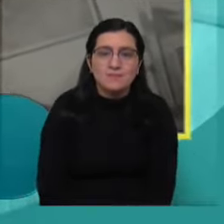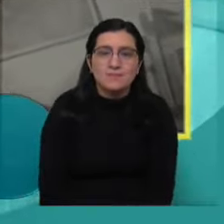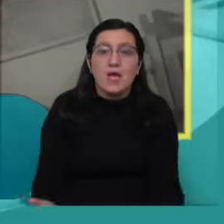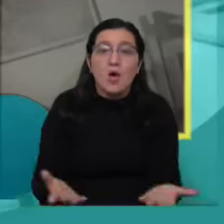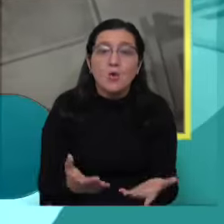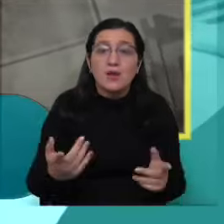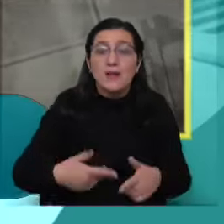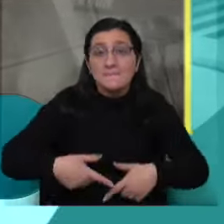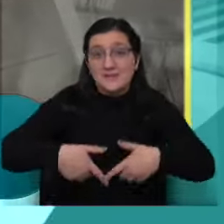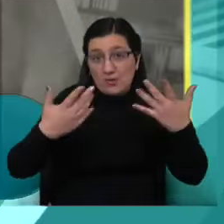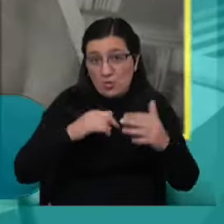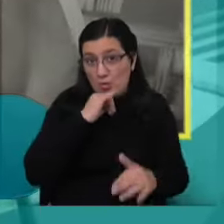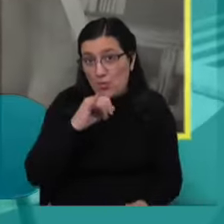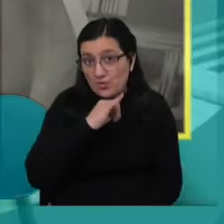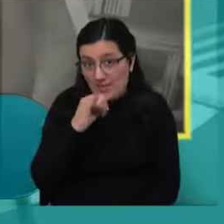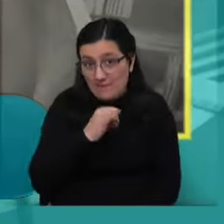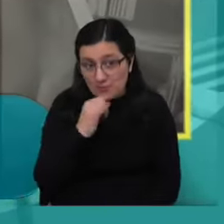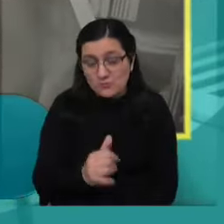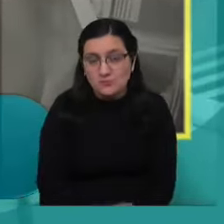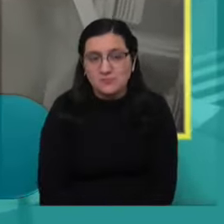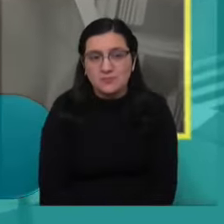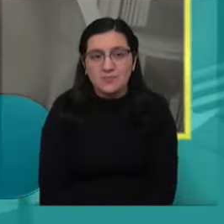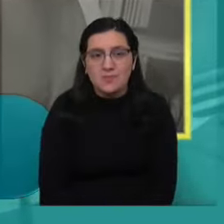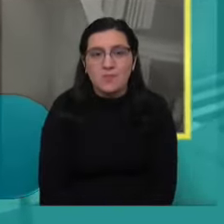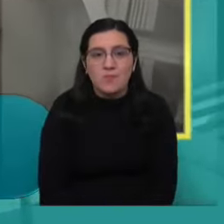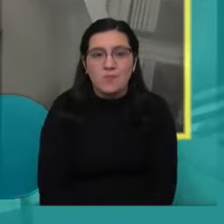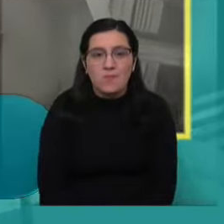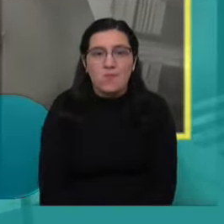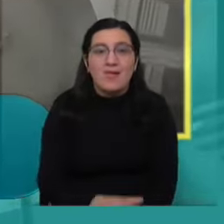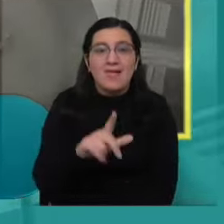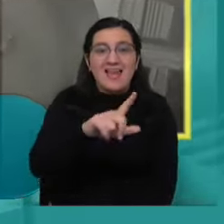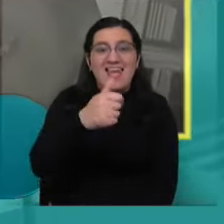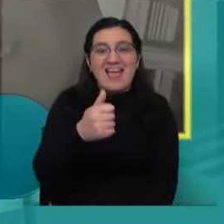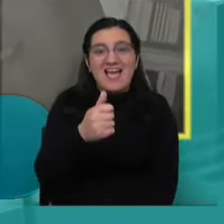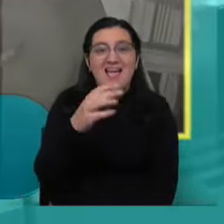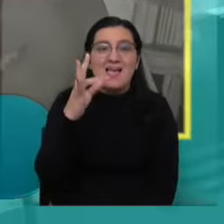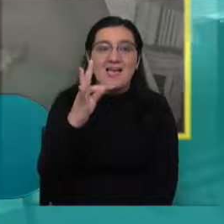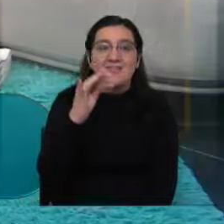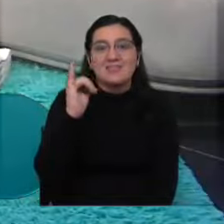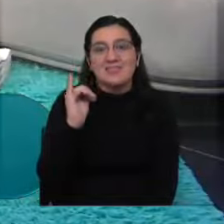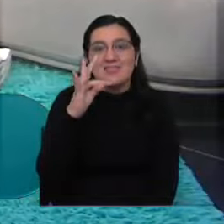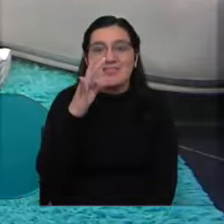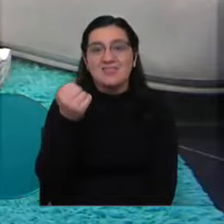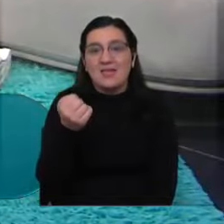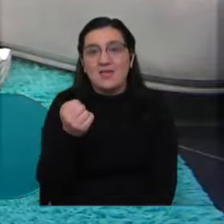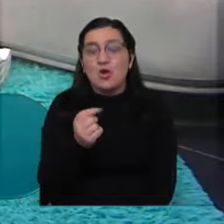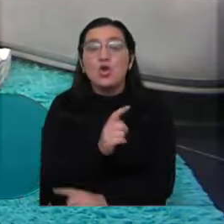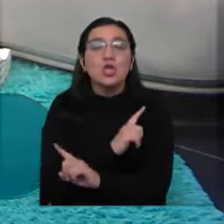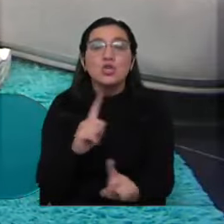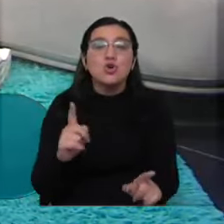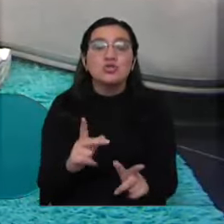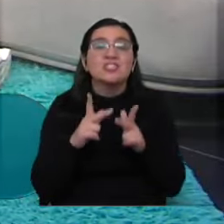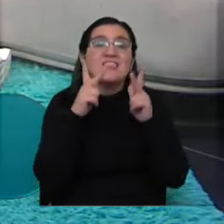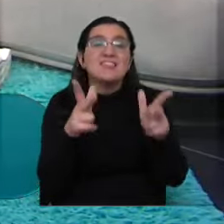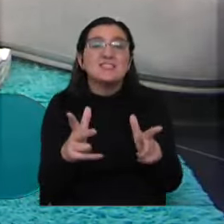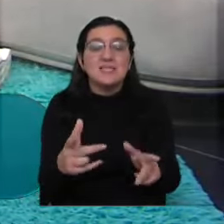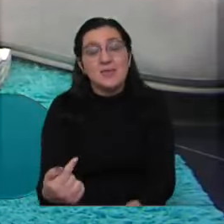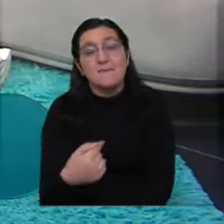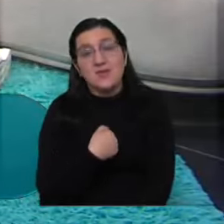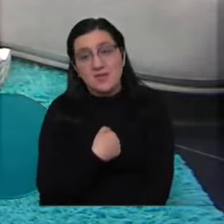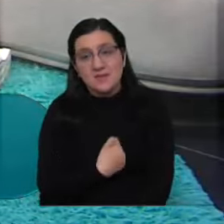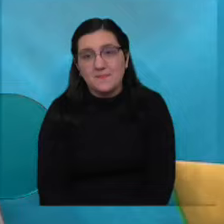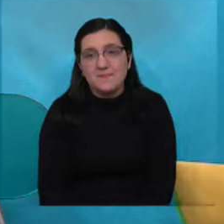espectáculo bueno pasemos al espectáculo de La tita lo que no se dijo lo que no se dice de mí para